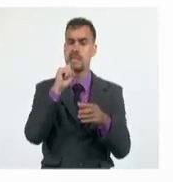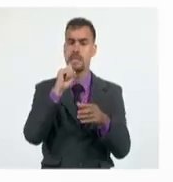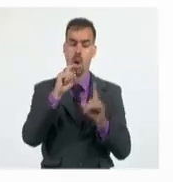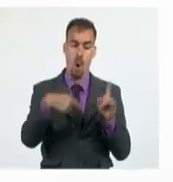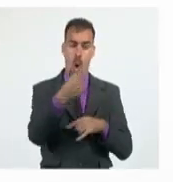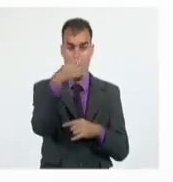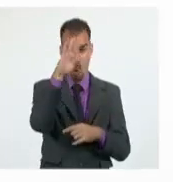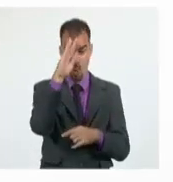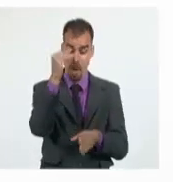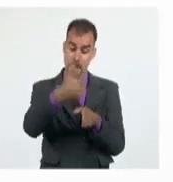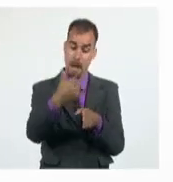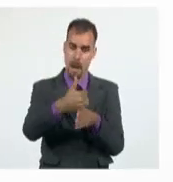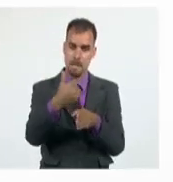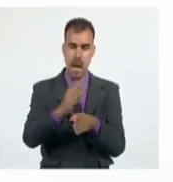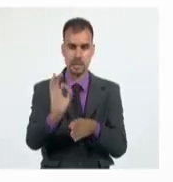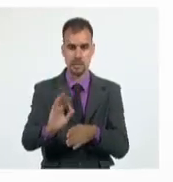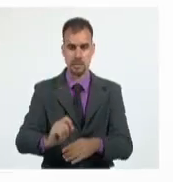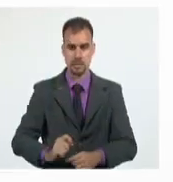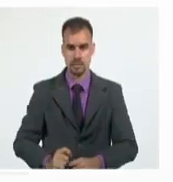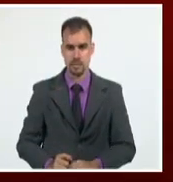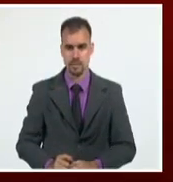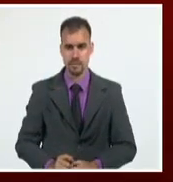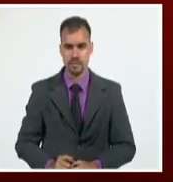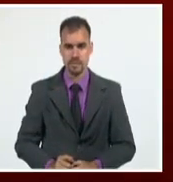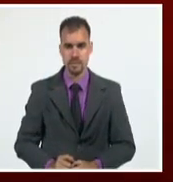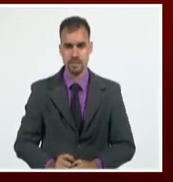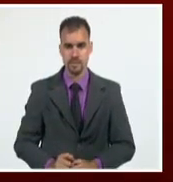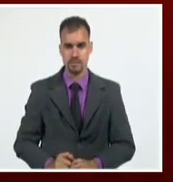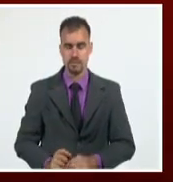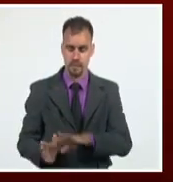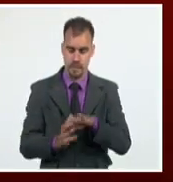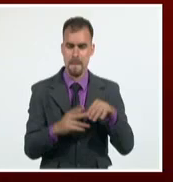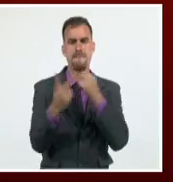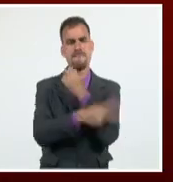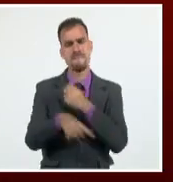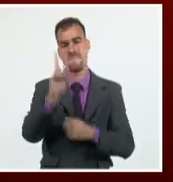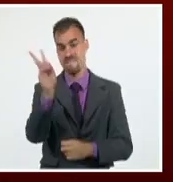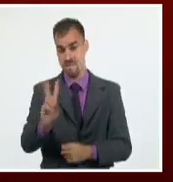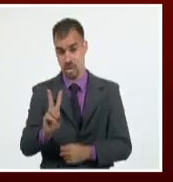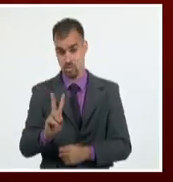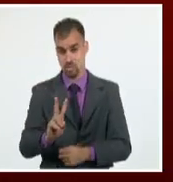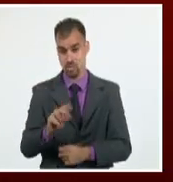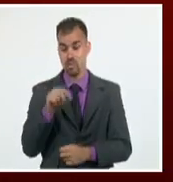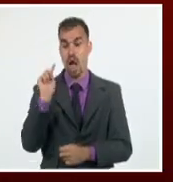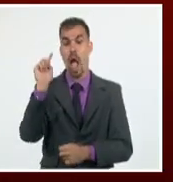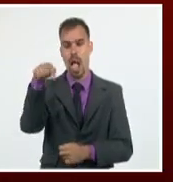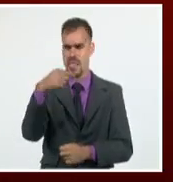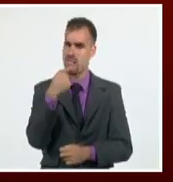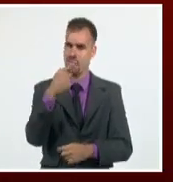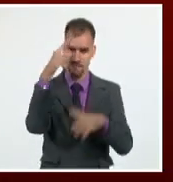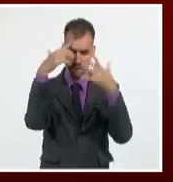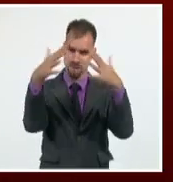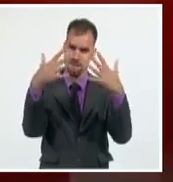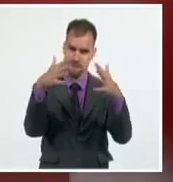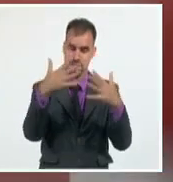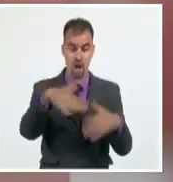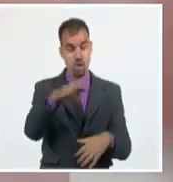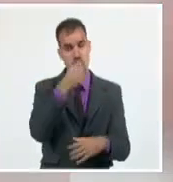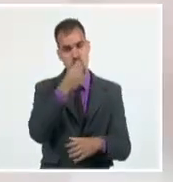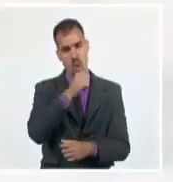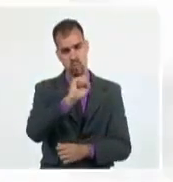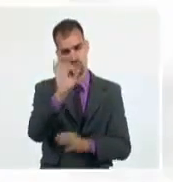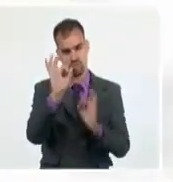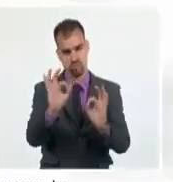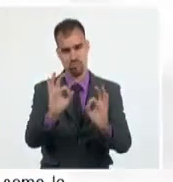del imperialismo yanqui. El Partido Socialista Unido de Venezuela envió felicitaciones y deseos de éxitos a la cita. En